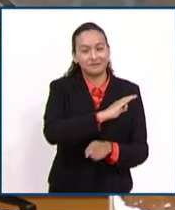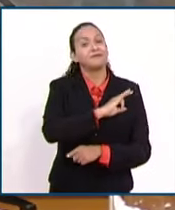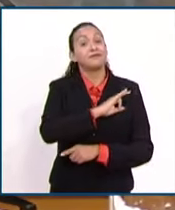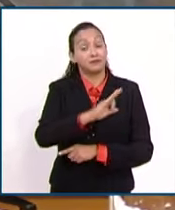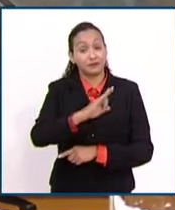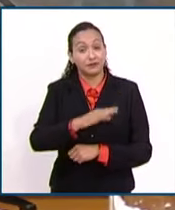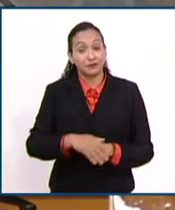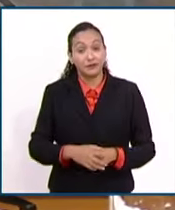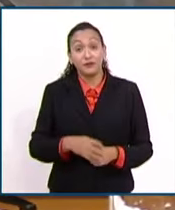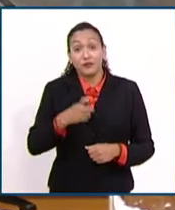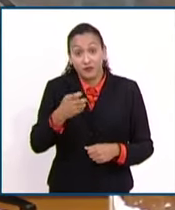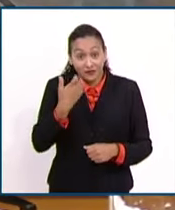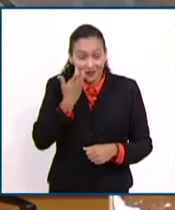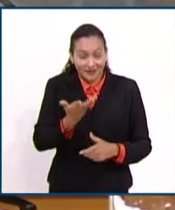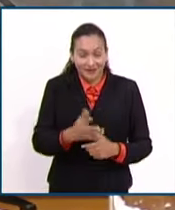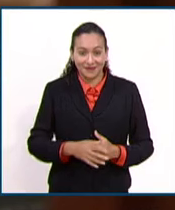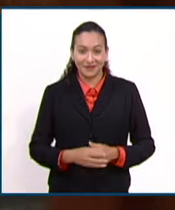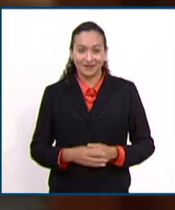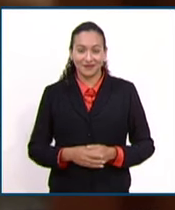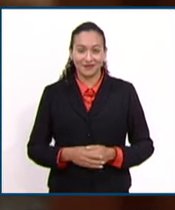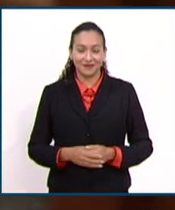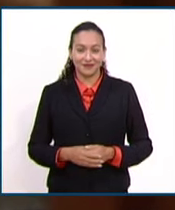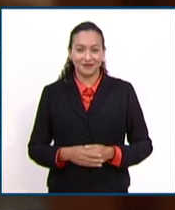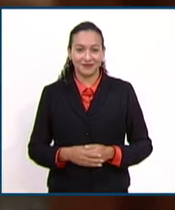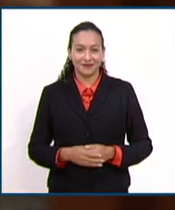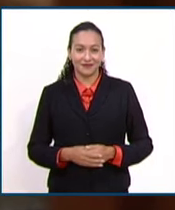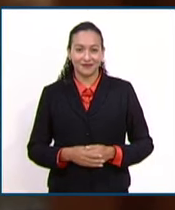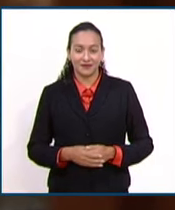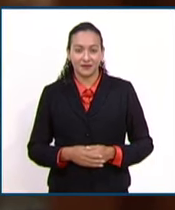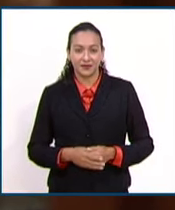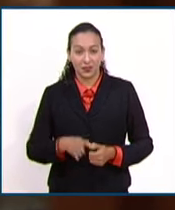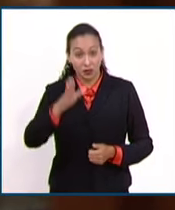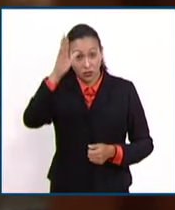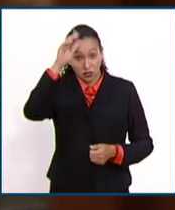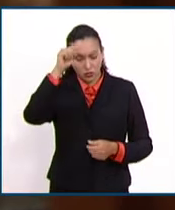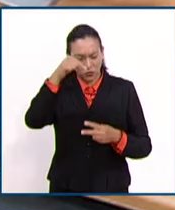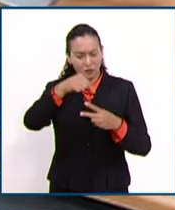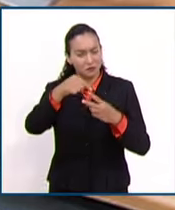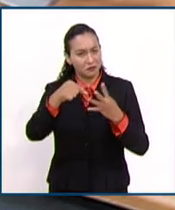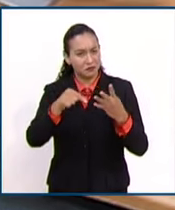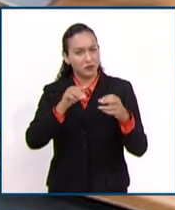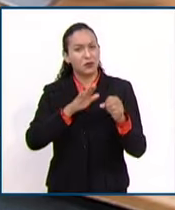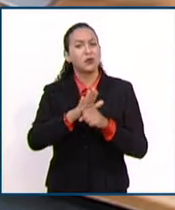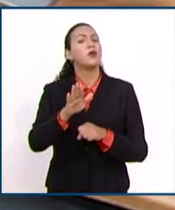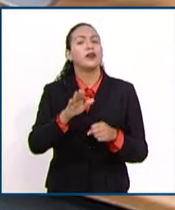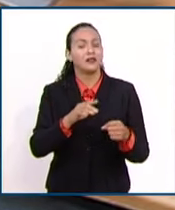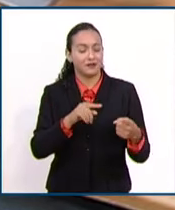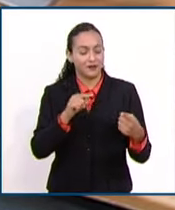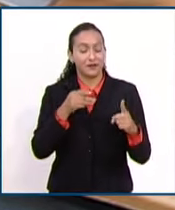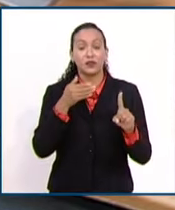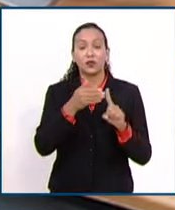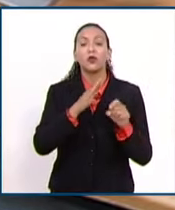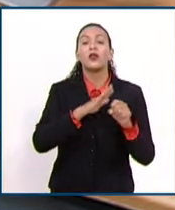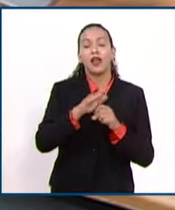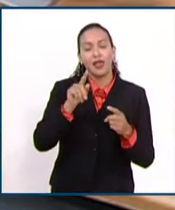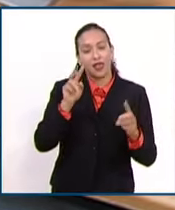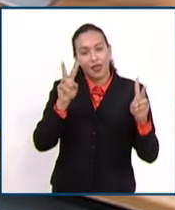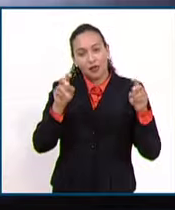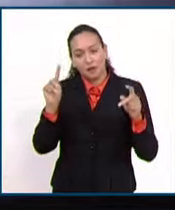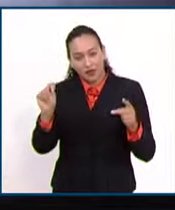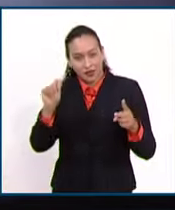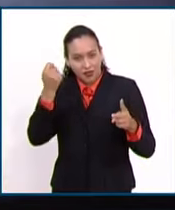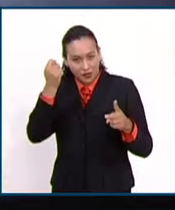personas que viven en nuestro país. Los convenios tienen como objetivo la interconexión de los sistemas tecnológicos de los